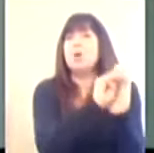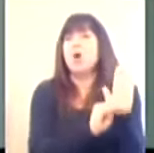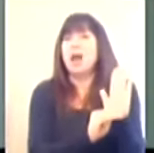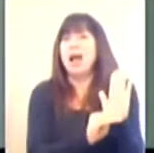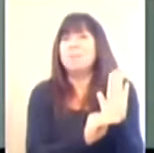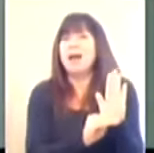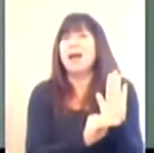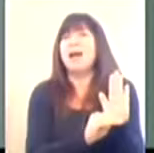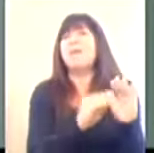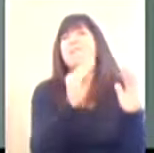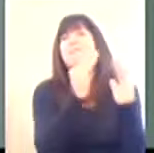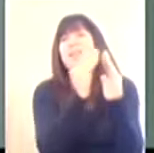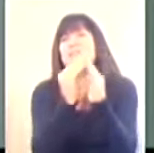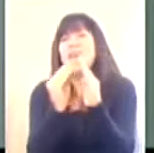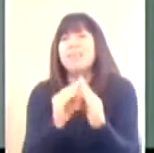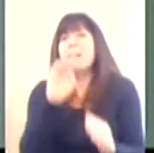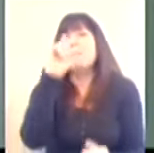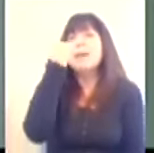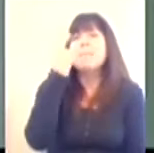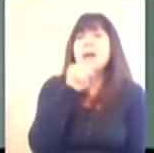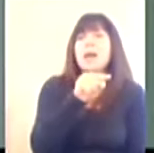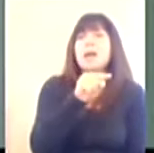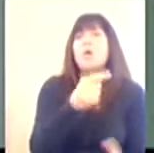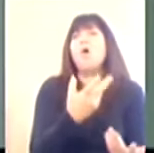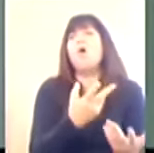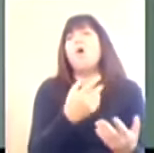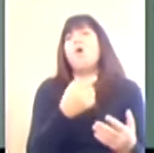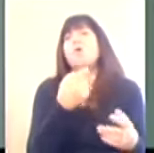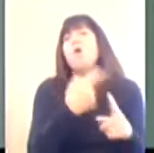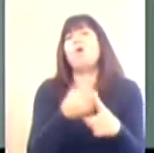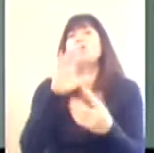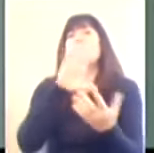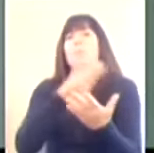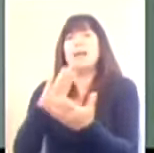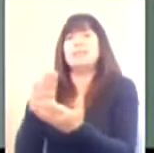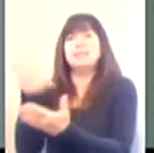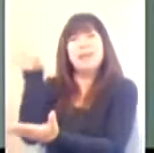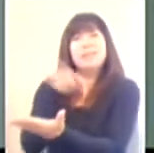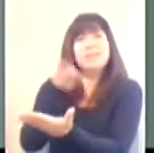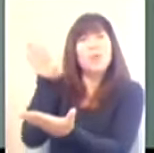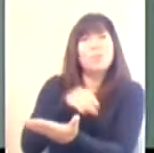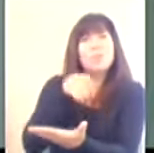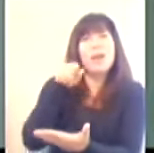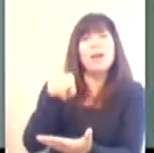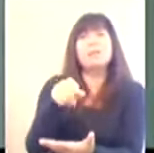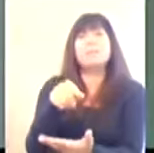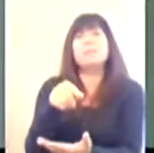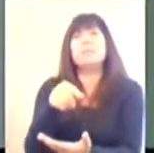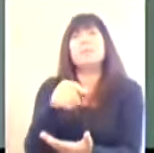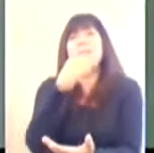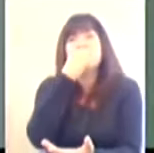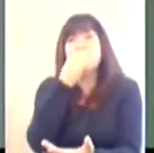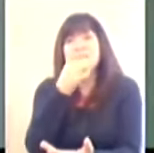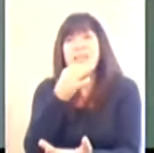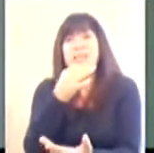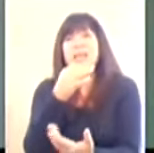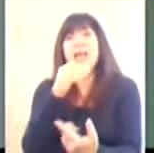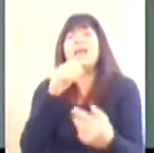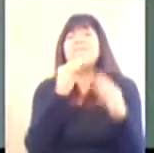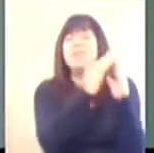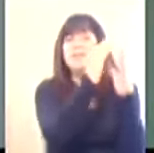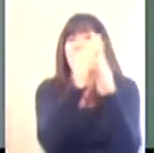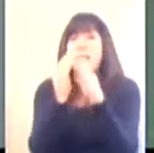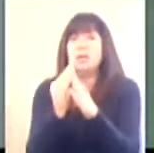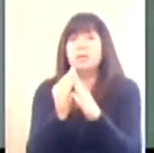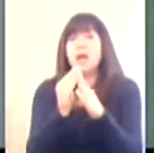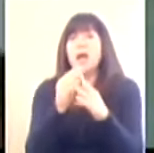Vivienda Primero o el Housing First, que se ha hecho en otros países, donde se plantea finalmente que la vivienda no es la consecuencia, el